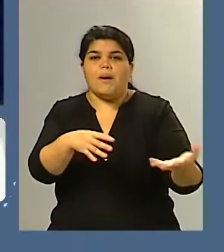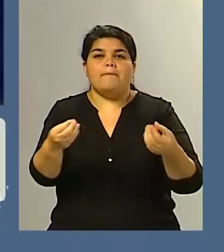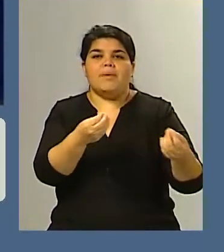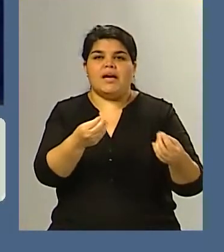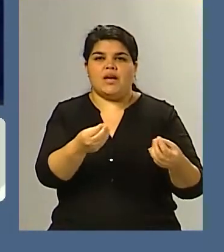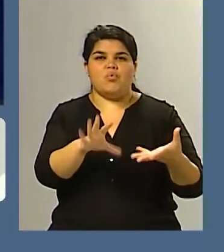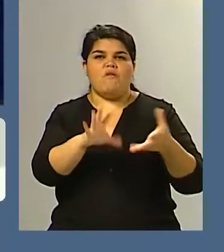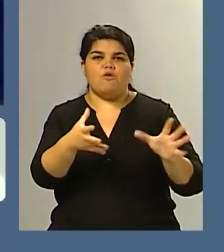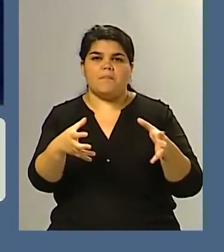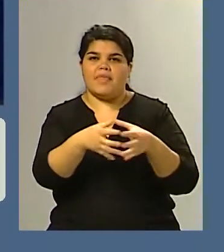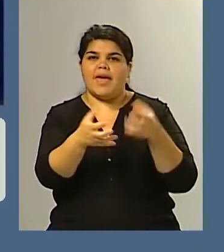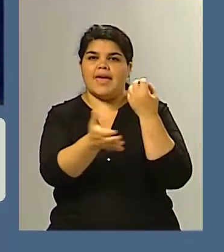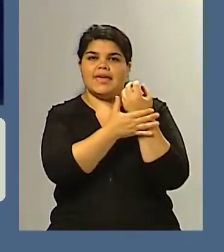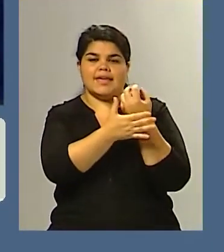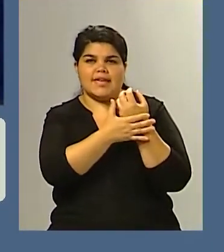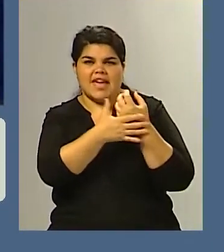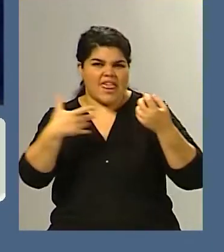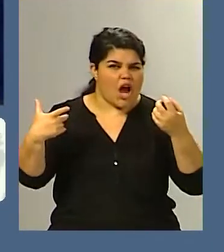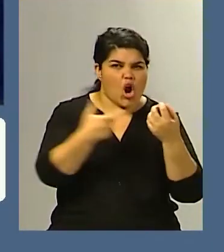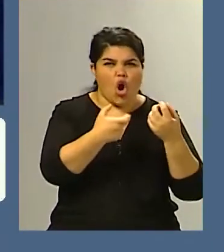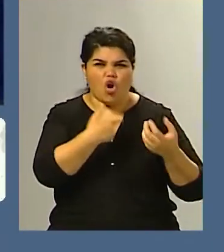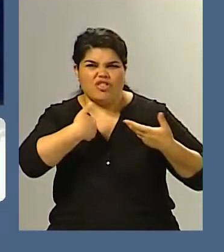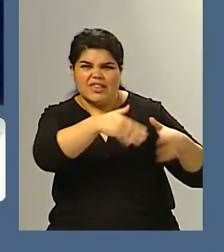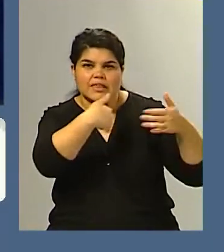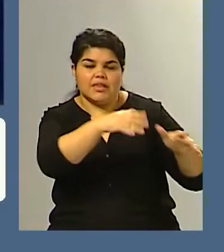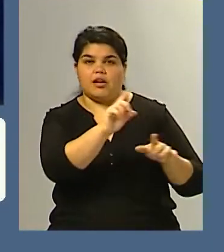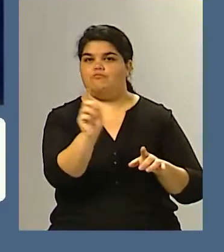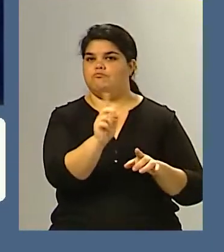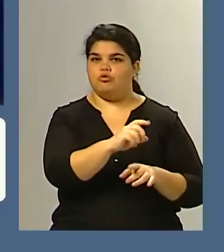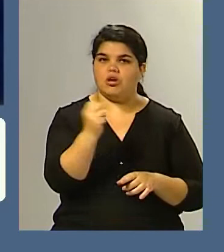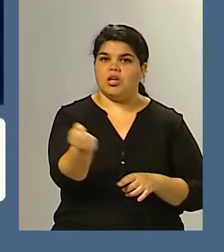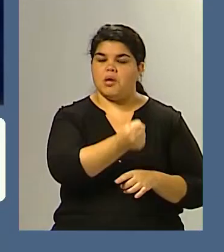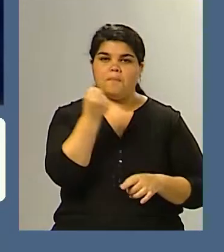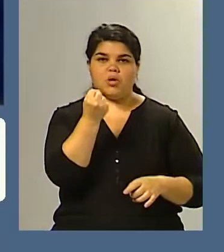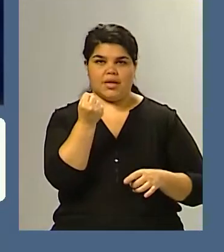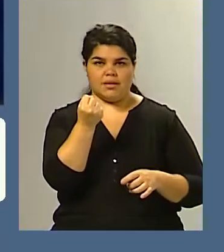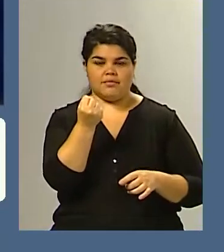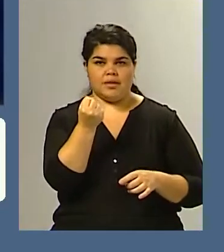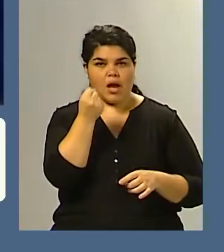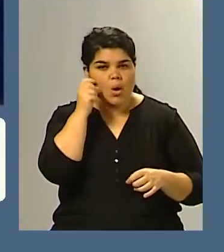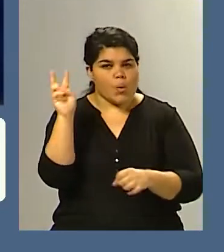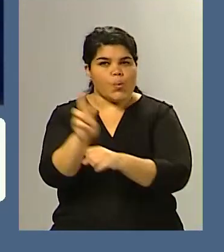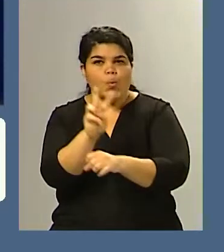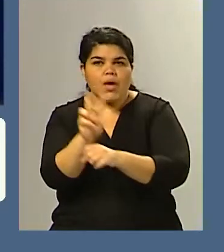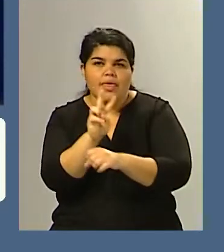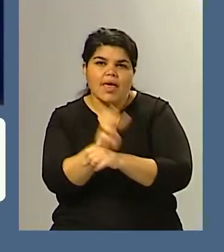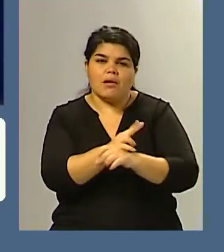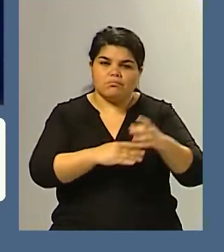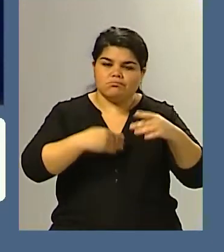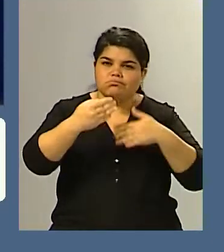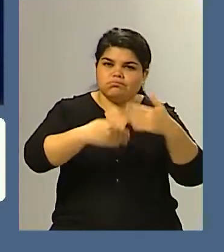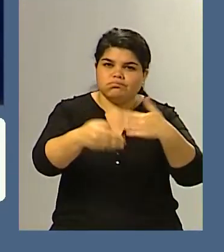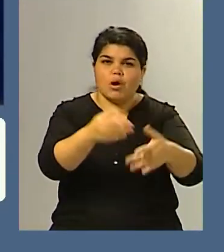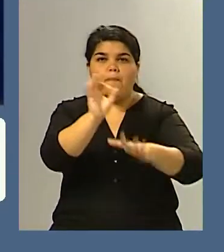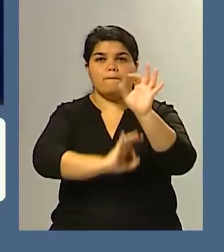y también todo y cualquier intento de desestabilización a los proyectos progresistas que